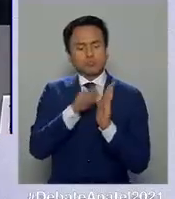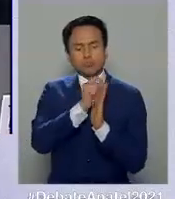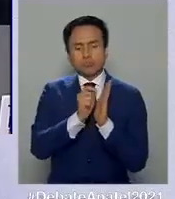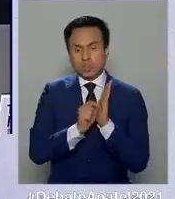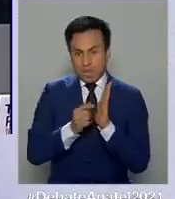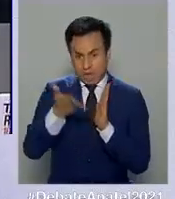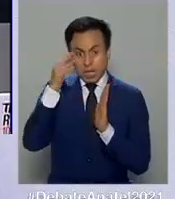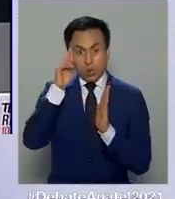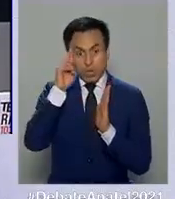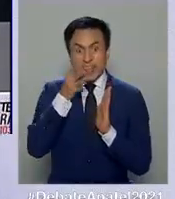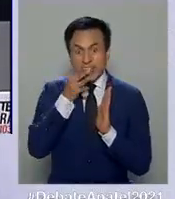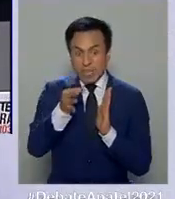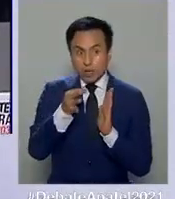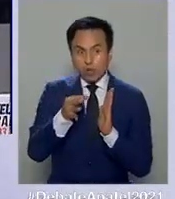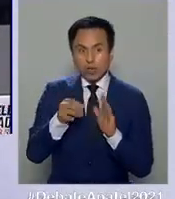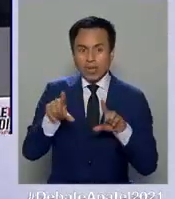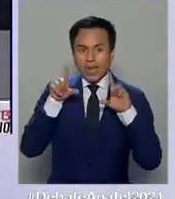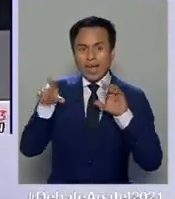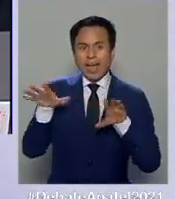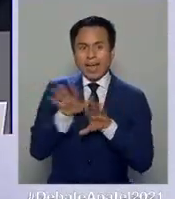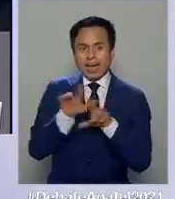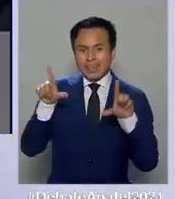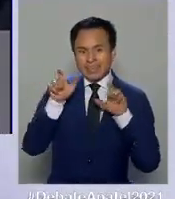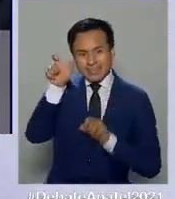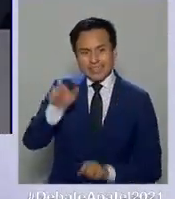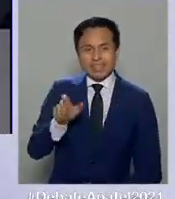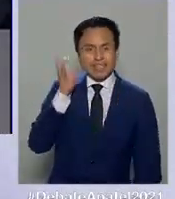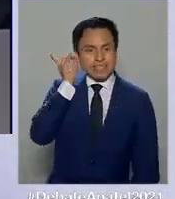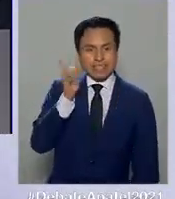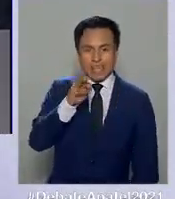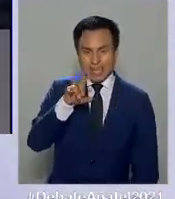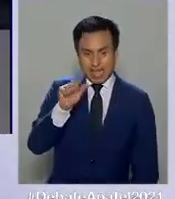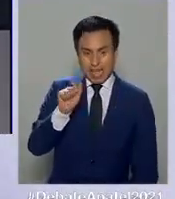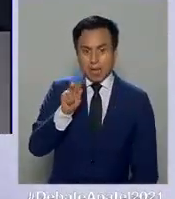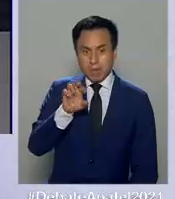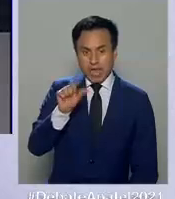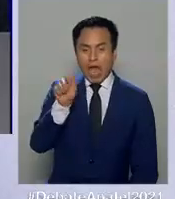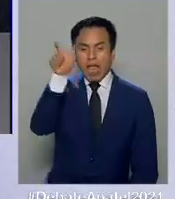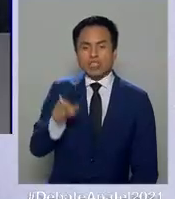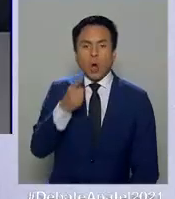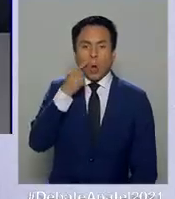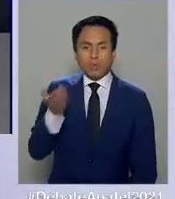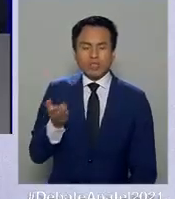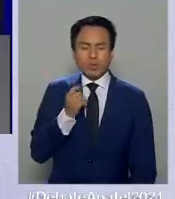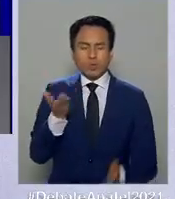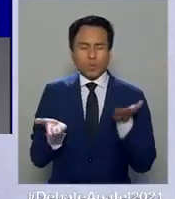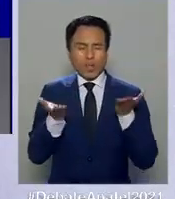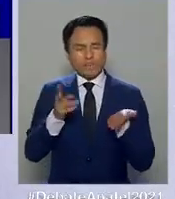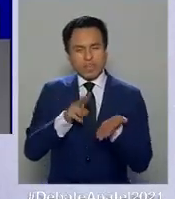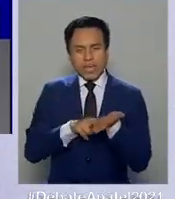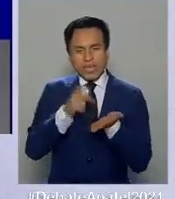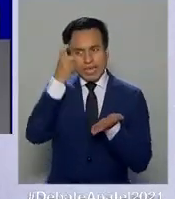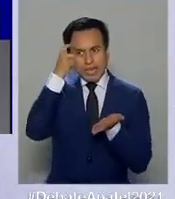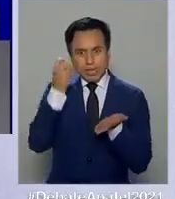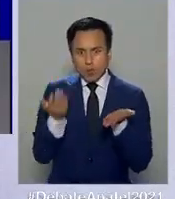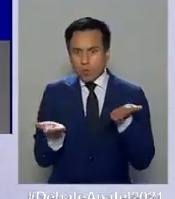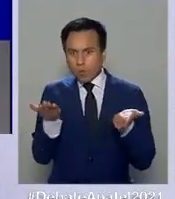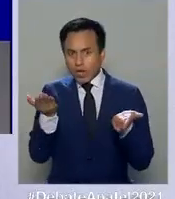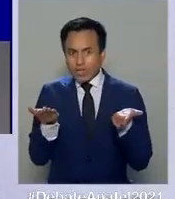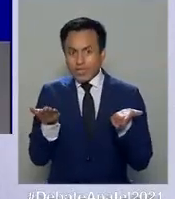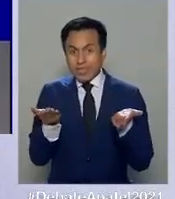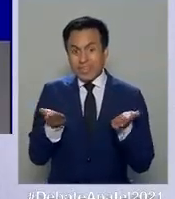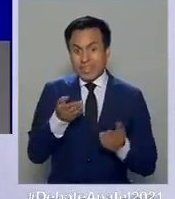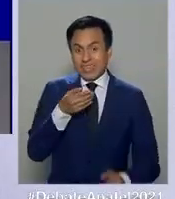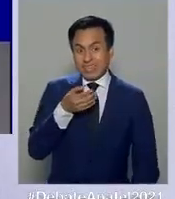recordará bien, dijo que la actriz Daniela Vega es hombre. Entonces, ¿cuál de las dos versiones es la que hay que creer en usted? ¿La